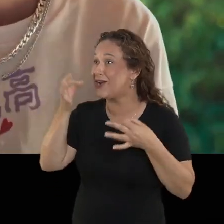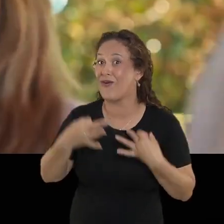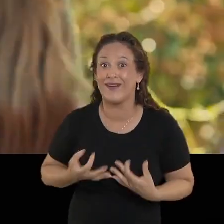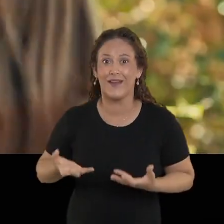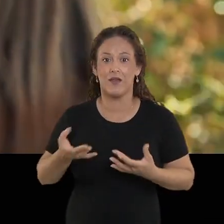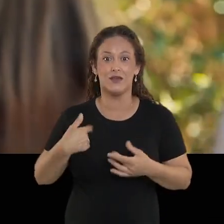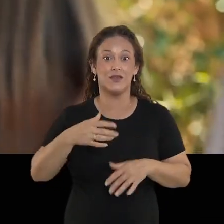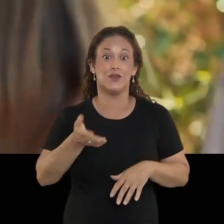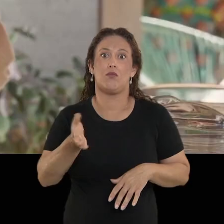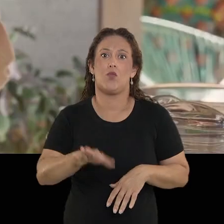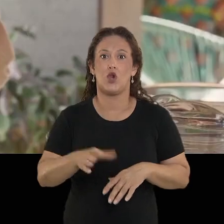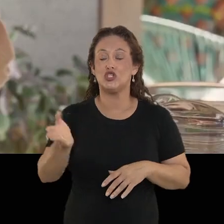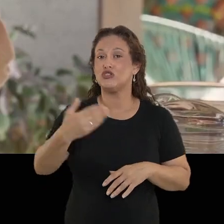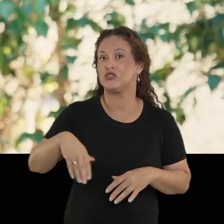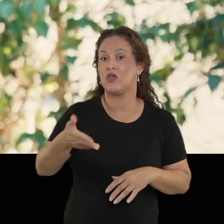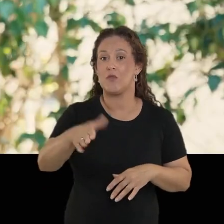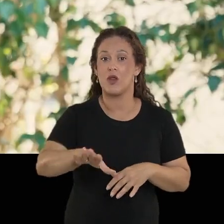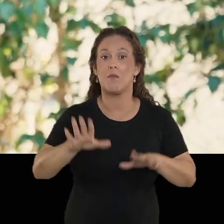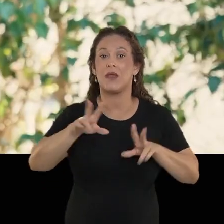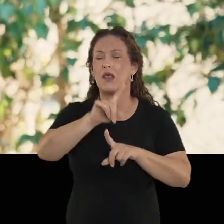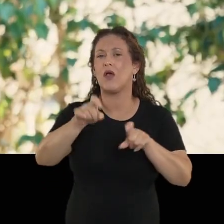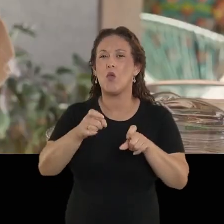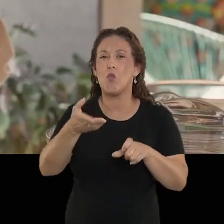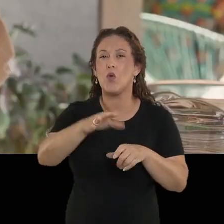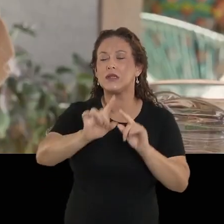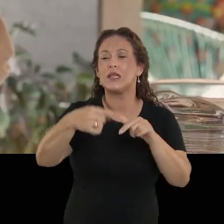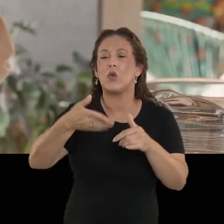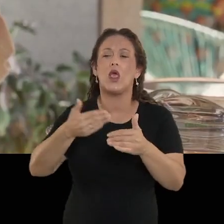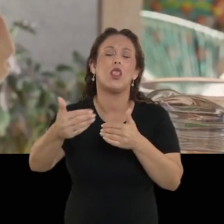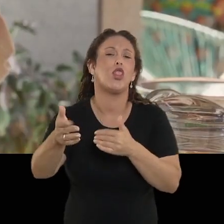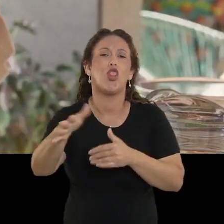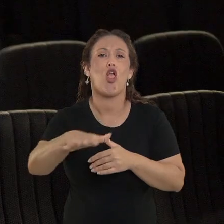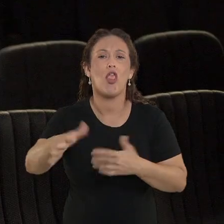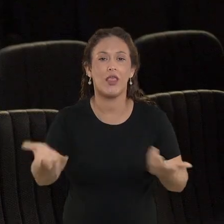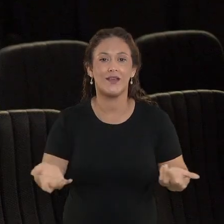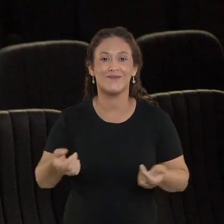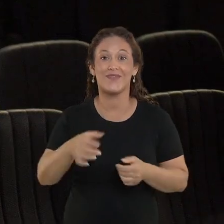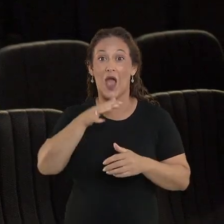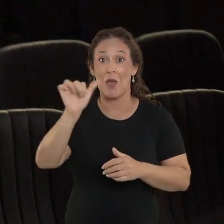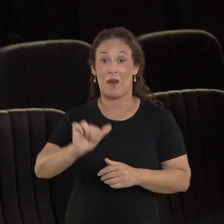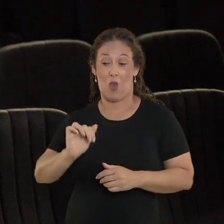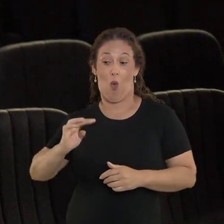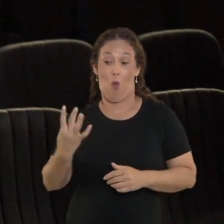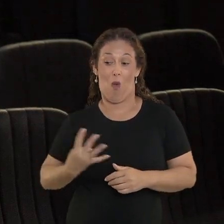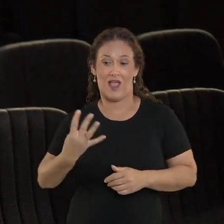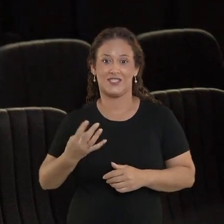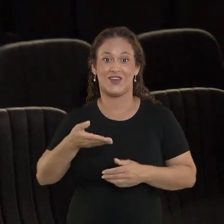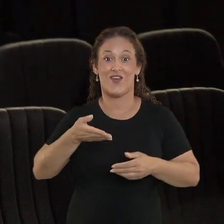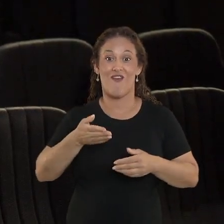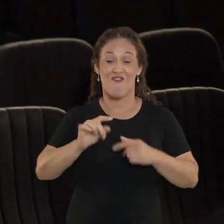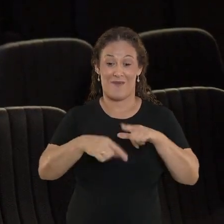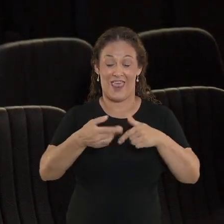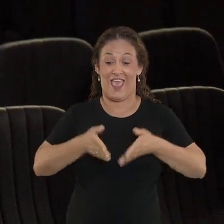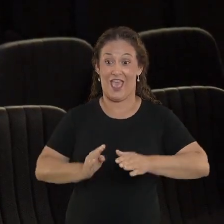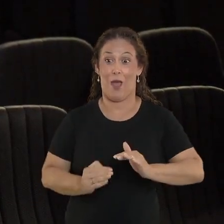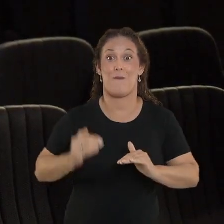lo cree. ¡Ay, yo me muero! Todos vamos a morir. La cuestión es, ¿a dónde vamos después de la muerte? En esta cuarta parte, la